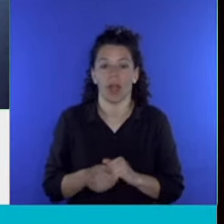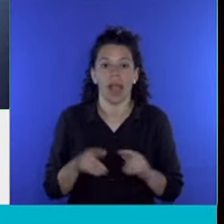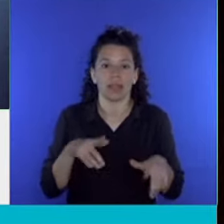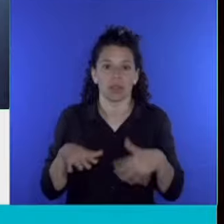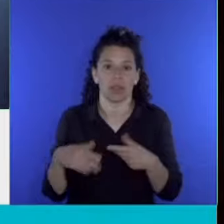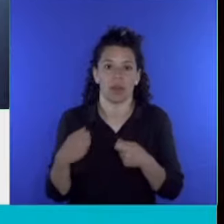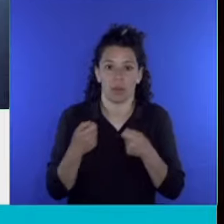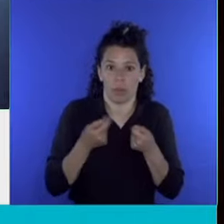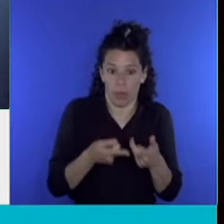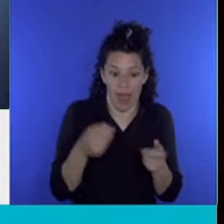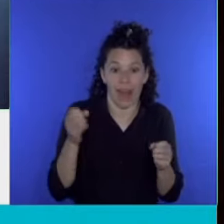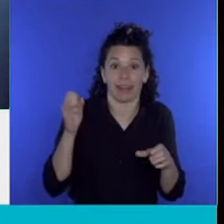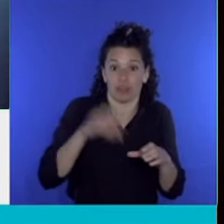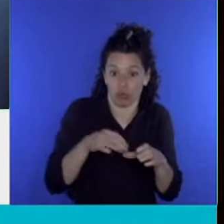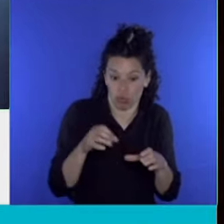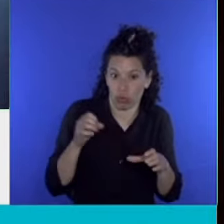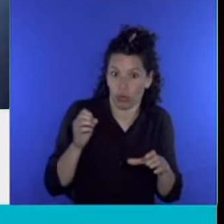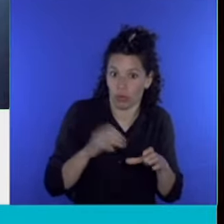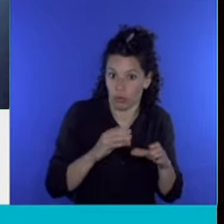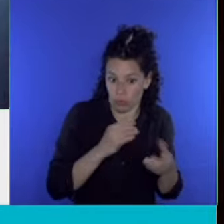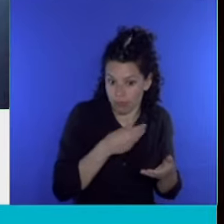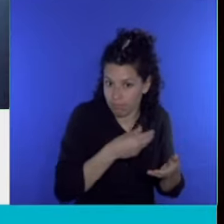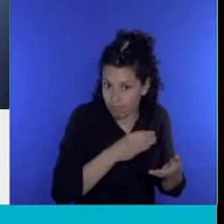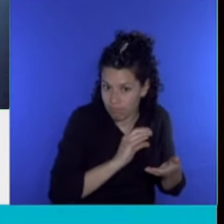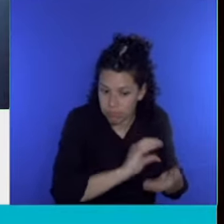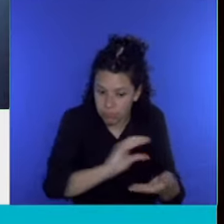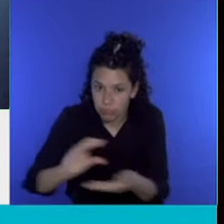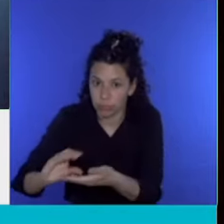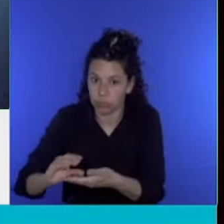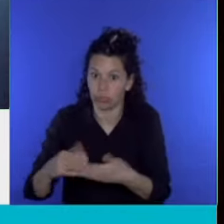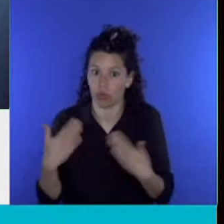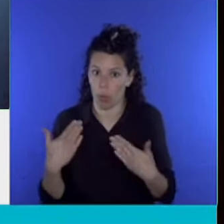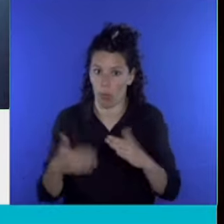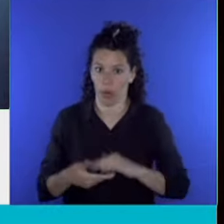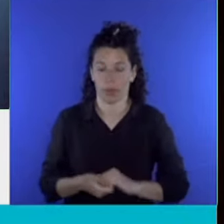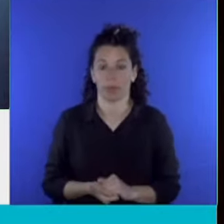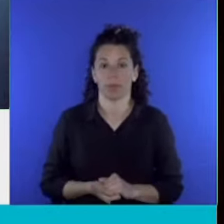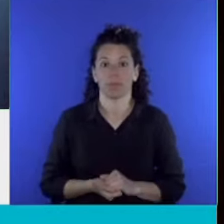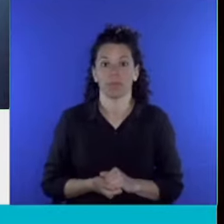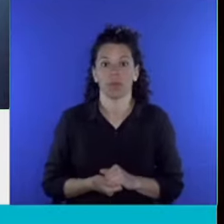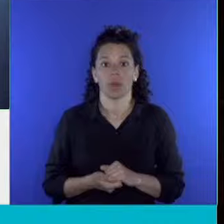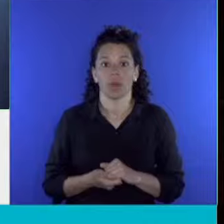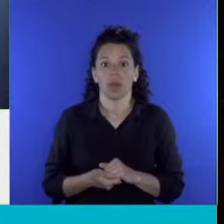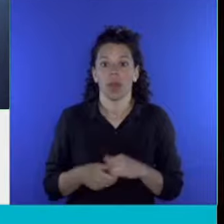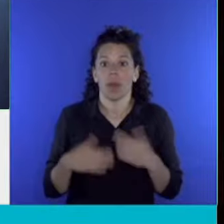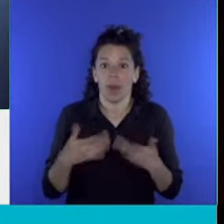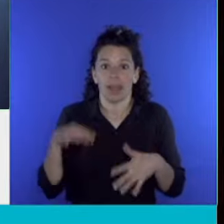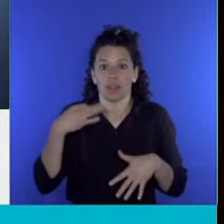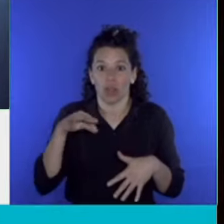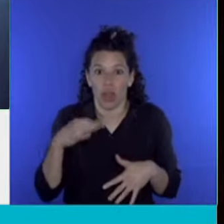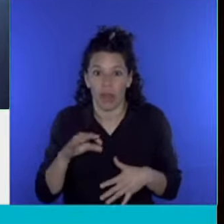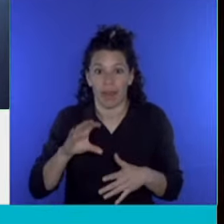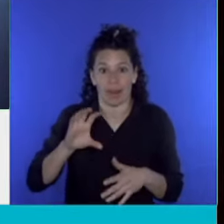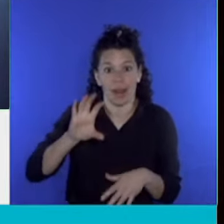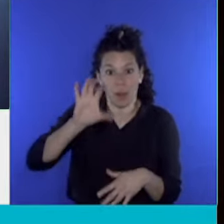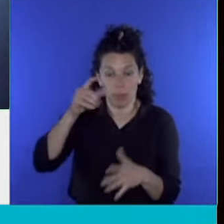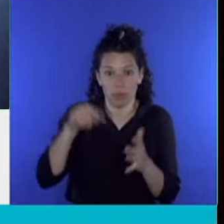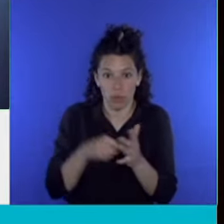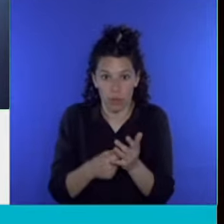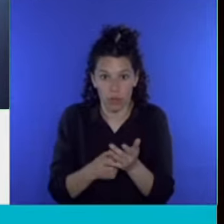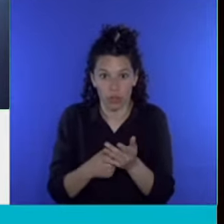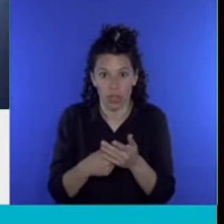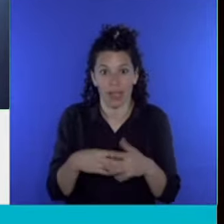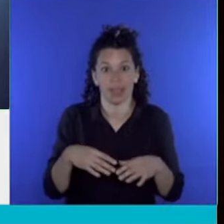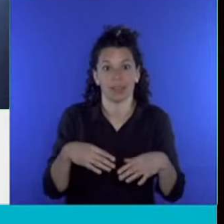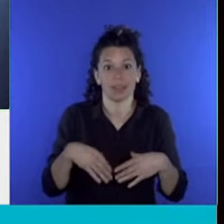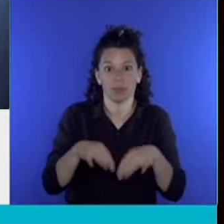estos fondos y para ello tiene que realizarse total o parcialmente en la provincia de Buenos Aires